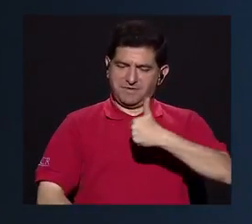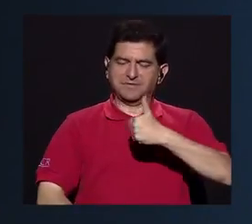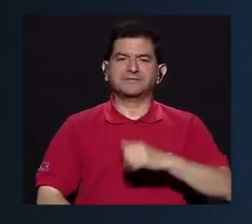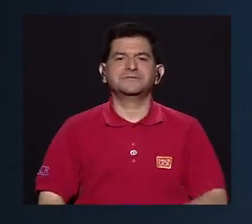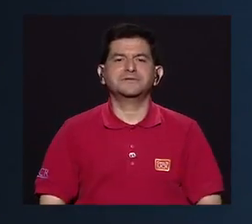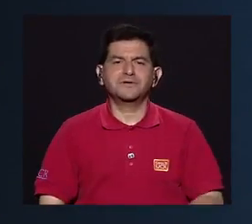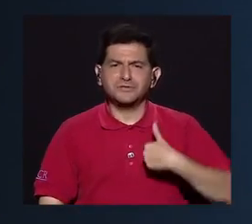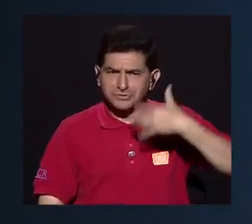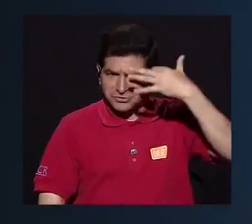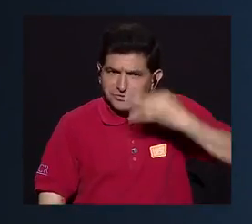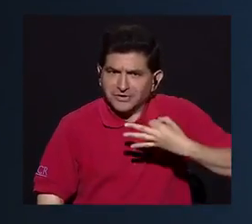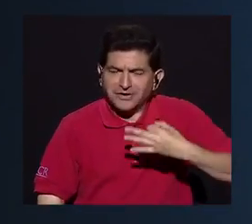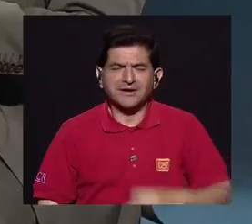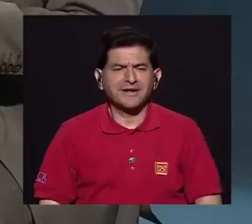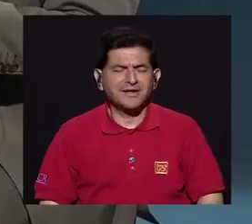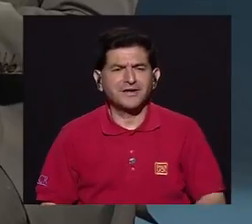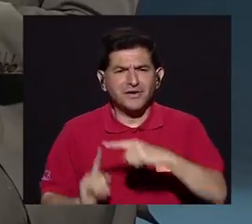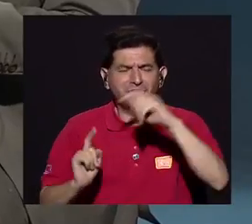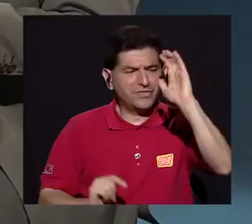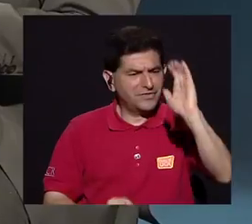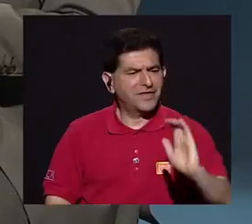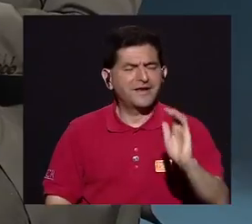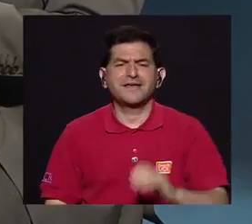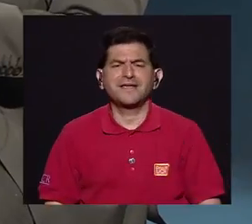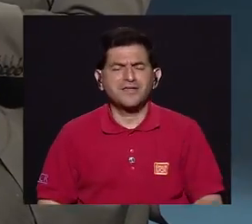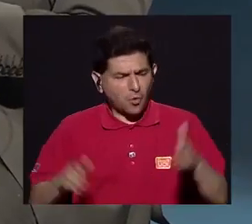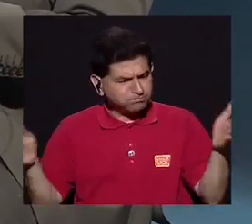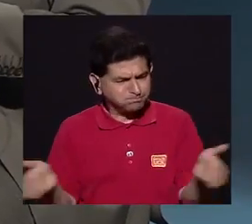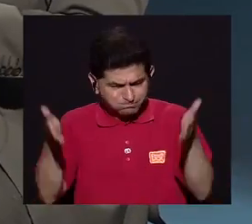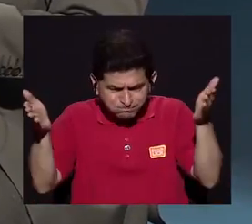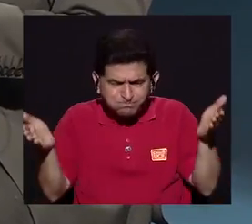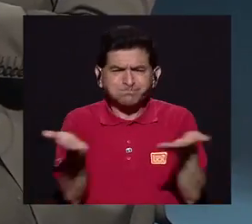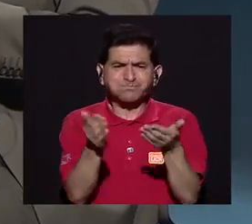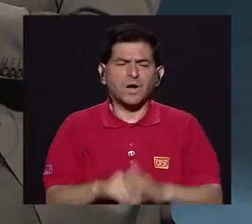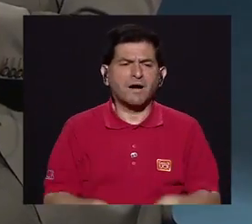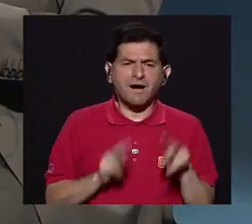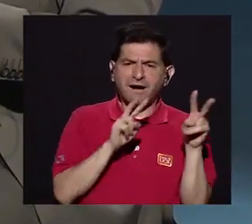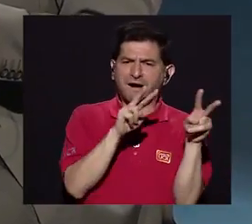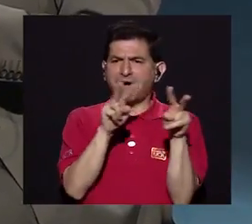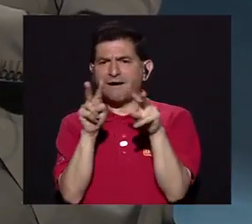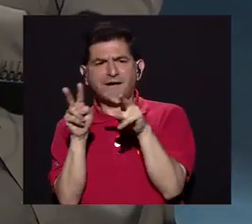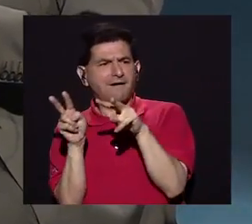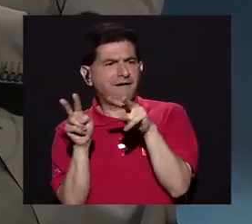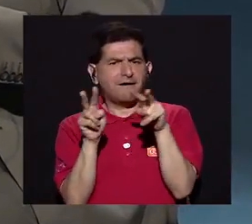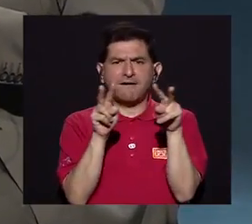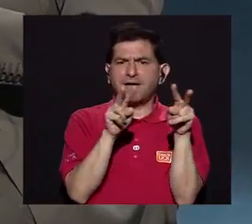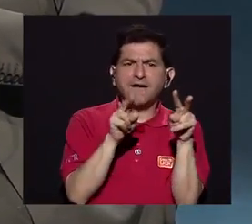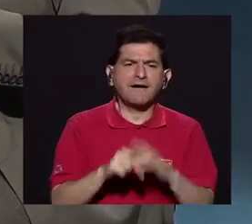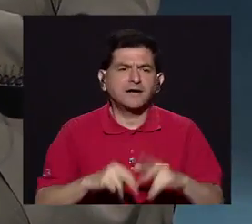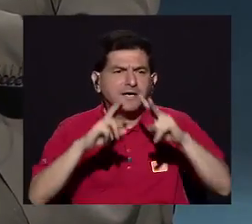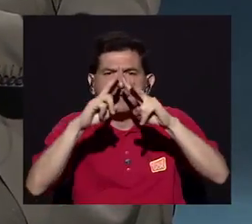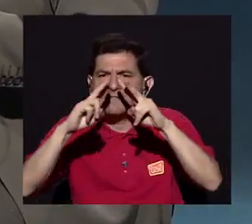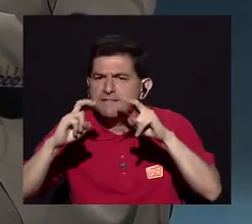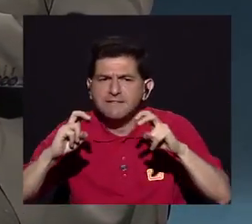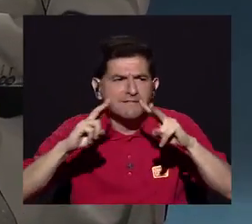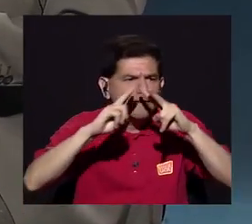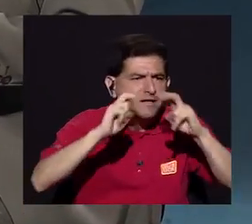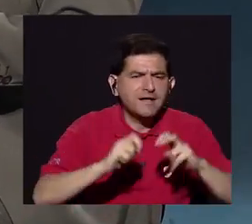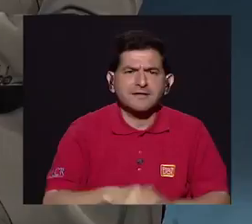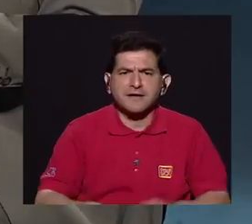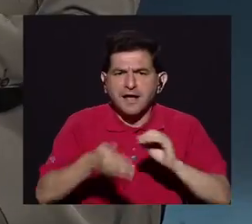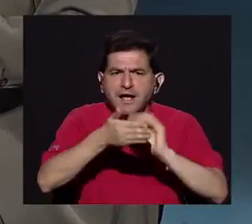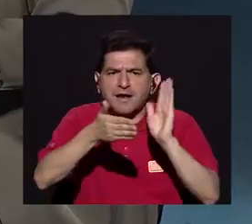Entonces, para mí, desde muy pequeño, era muy motivante el observar, el analizar